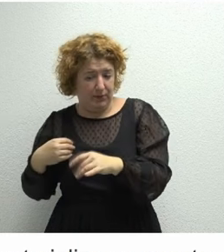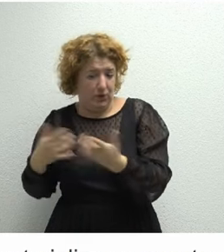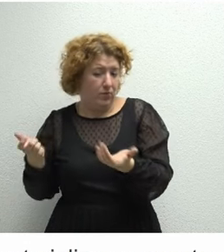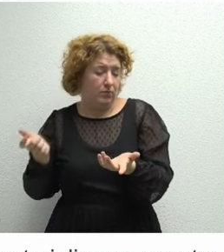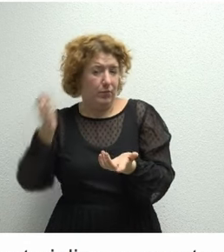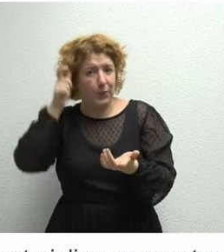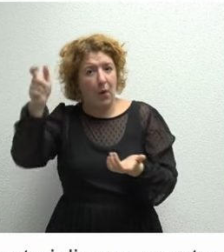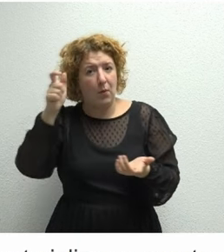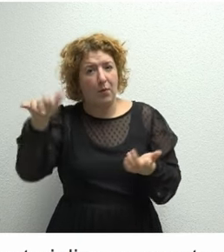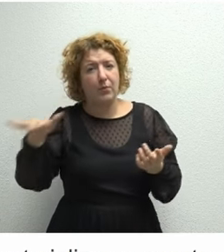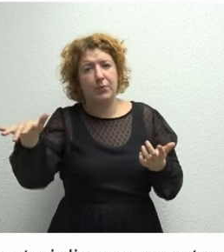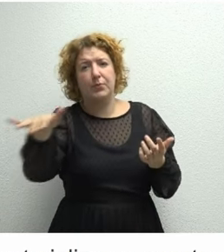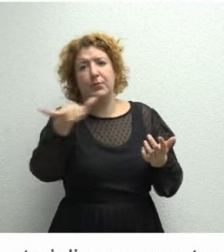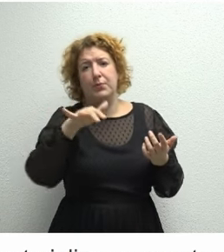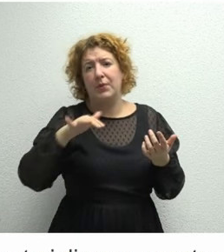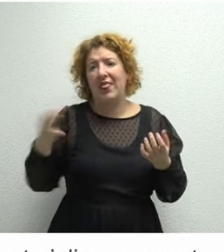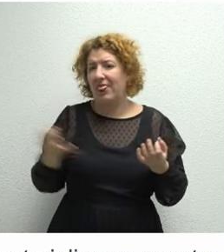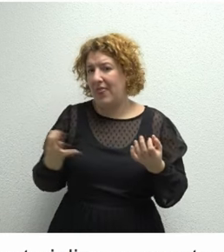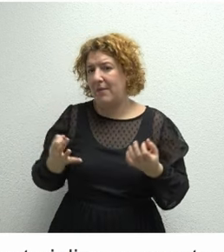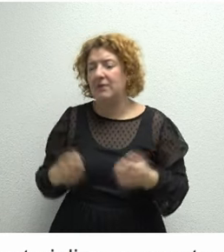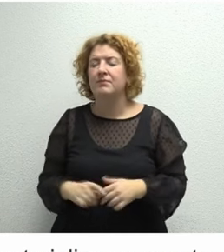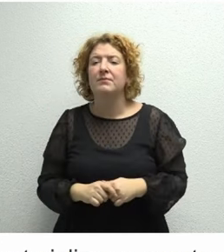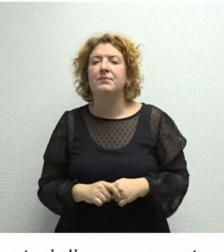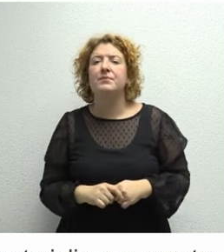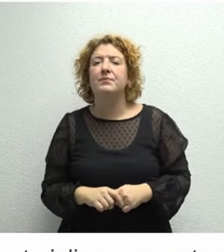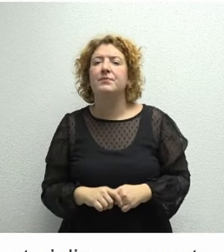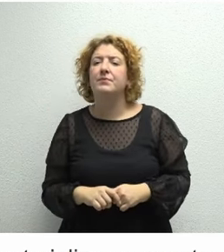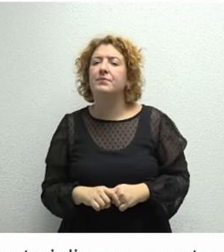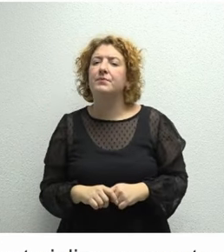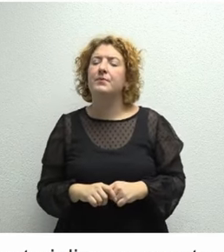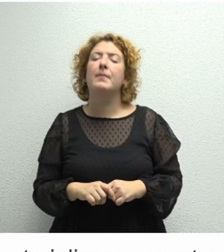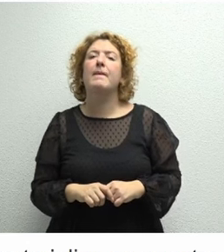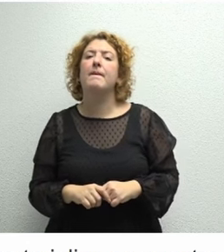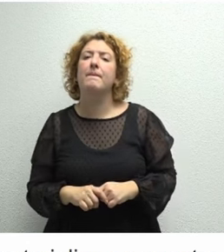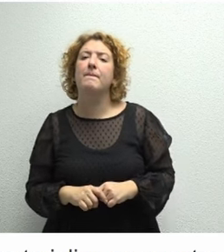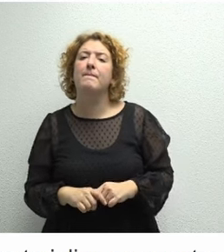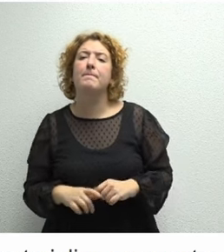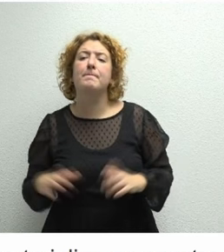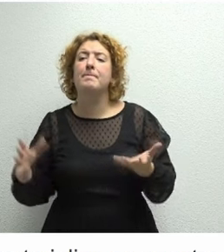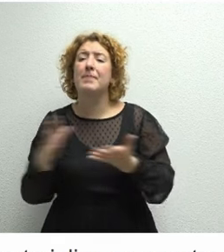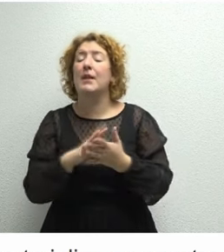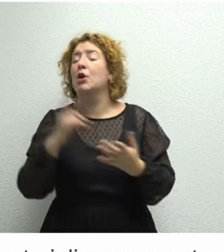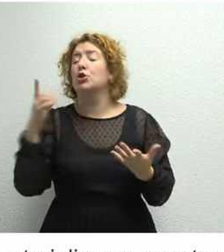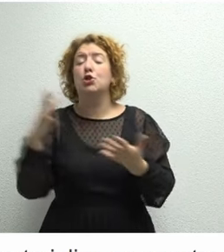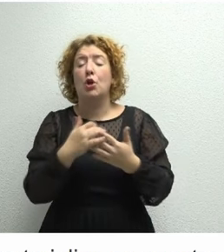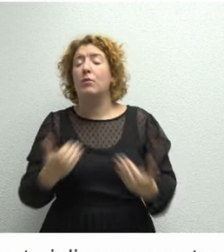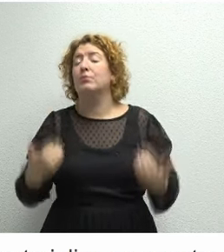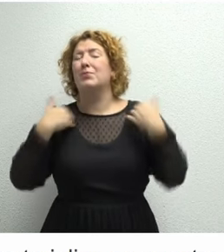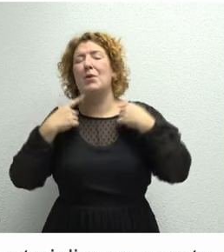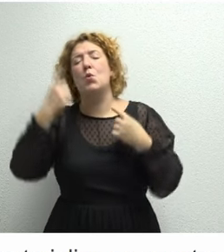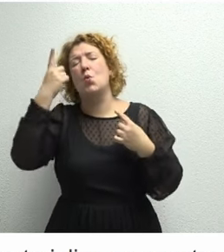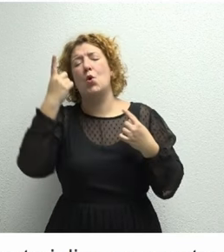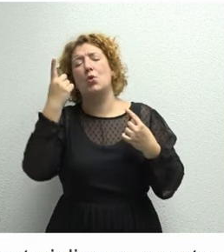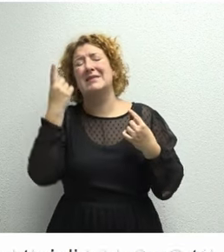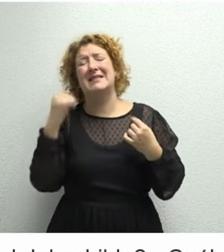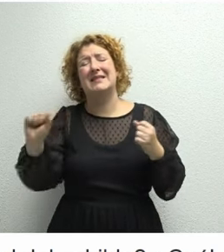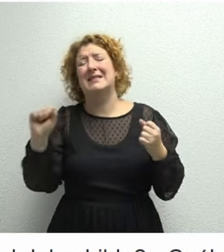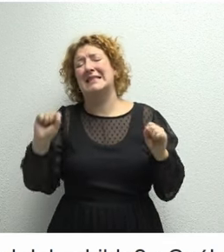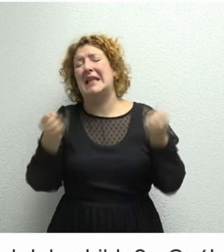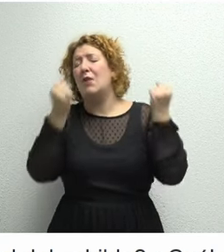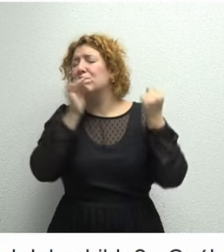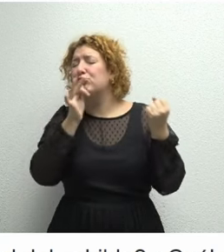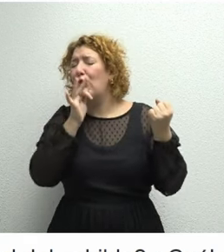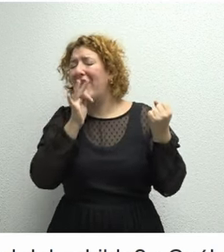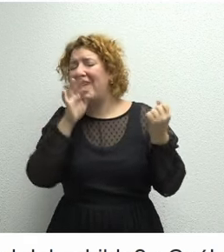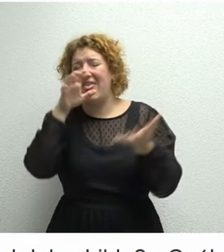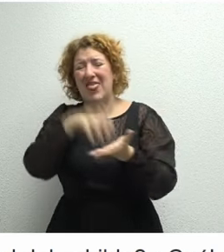terreno no e bueno tenemos toda la cartera implantada a excepción de los centros de noche y y bueno ahora